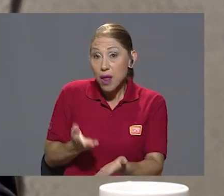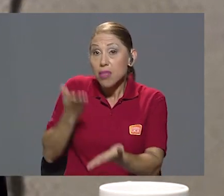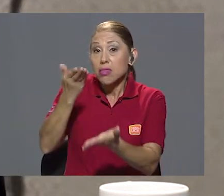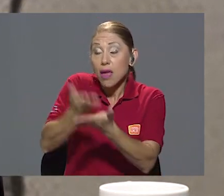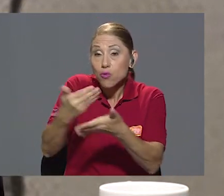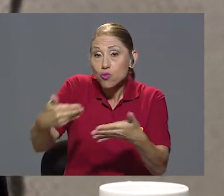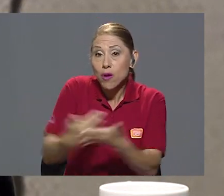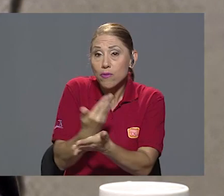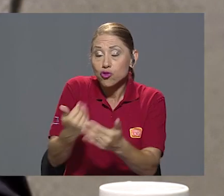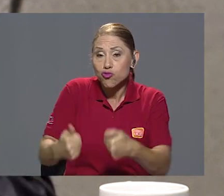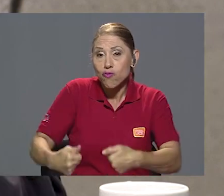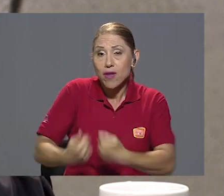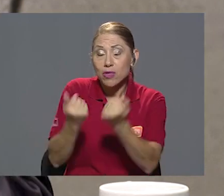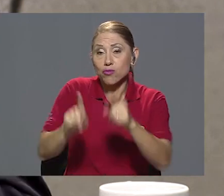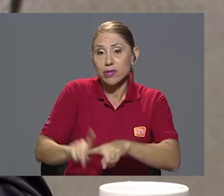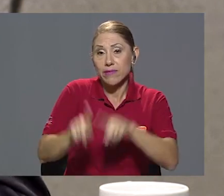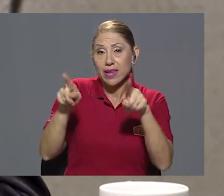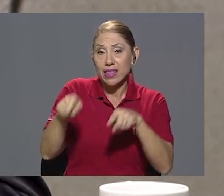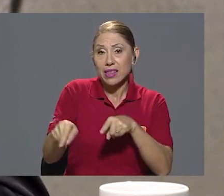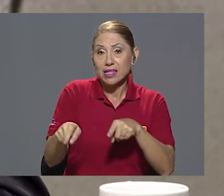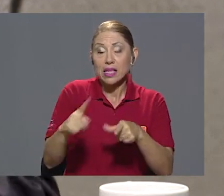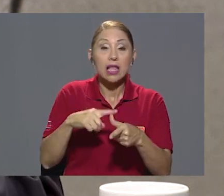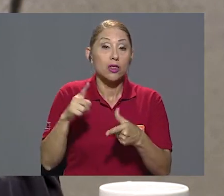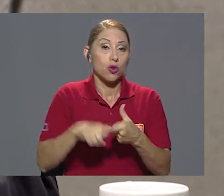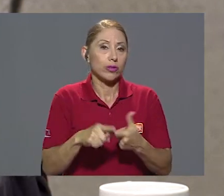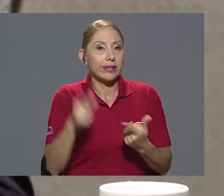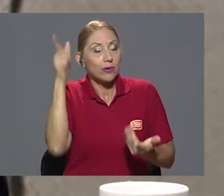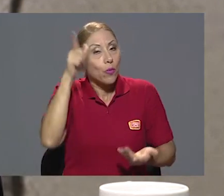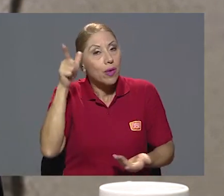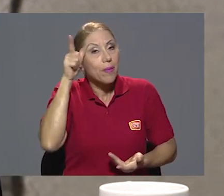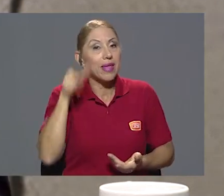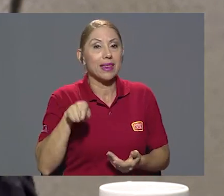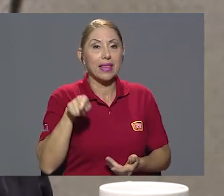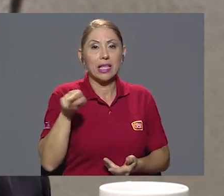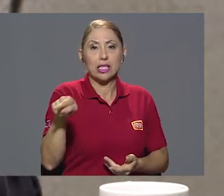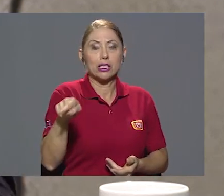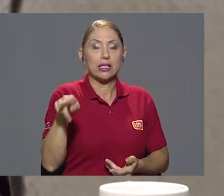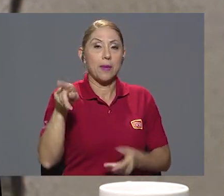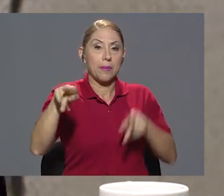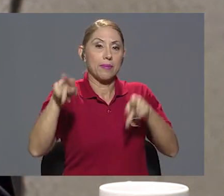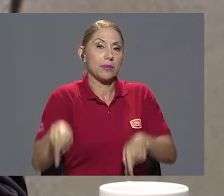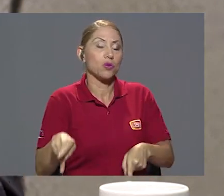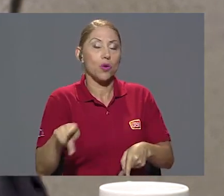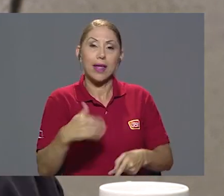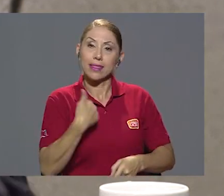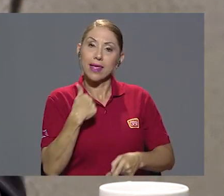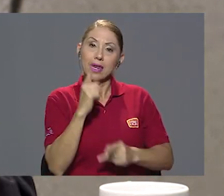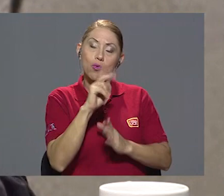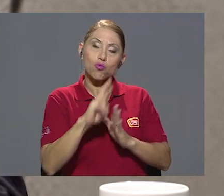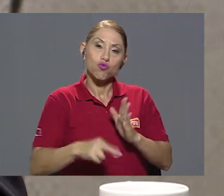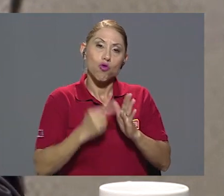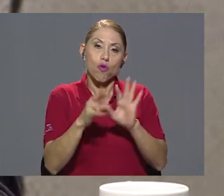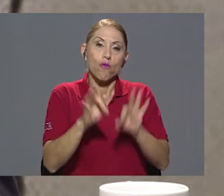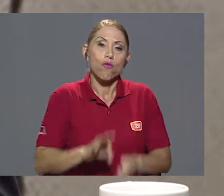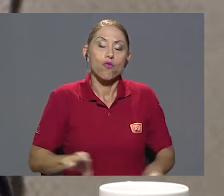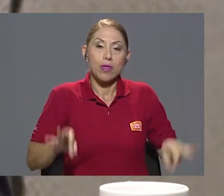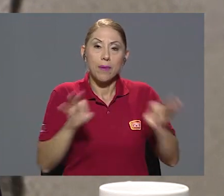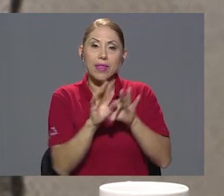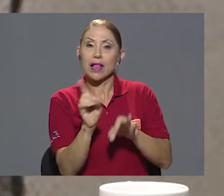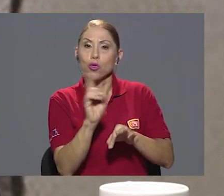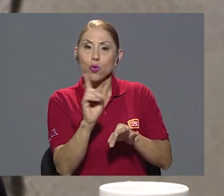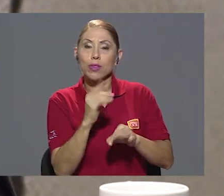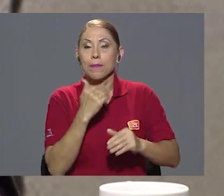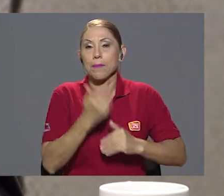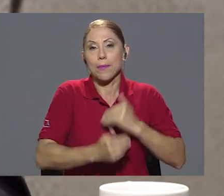retos diferentes. Entonces, obviamente, siendo el papel de él, el papel fundamental en el proceso de